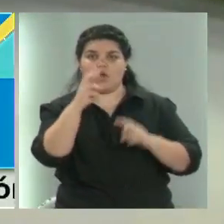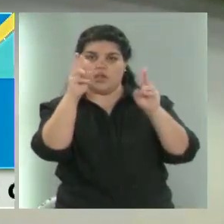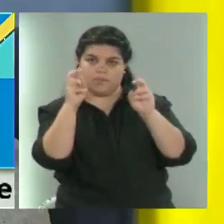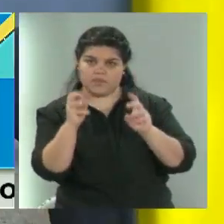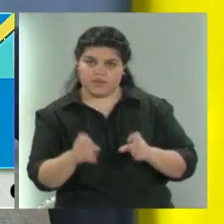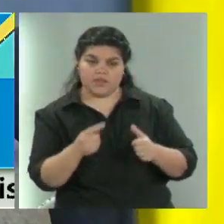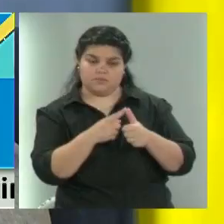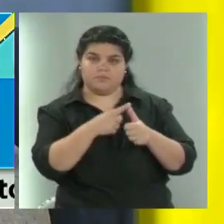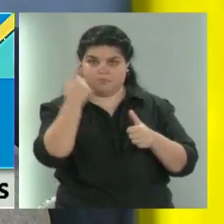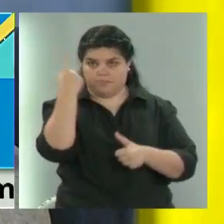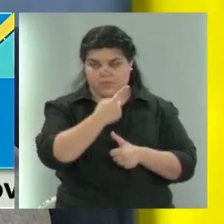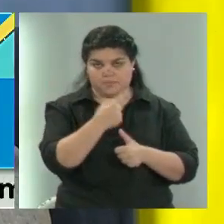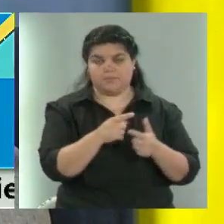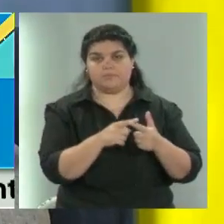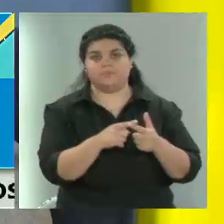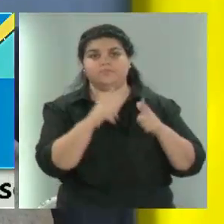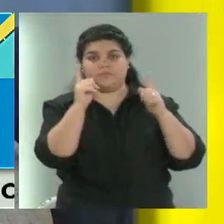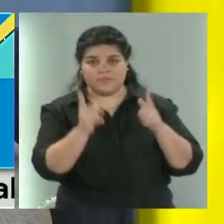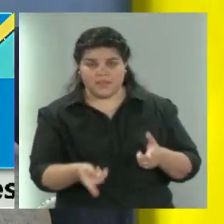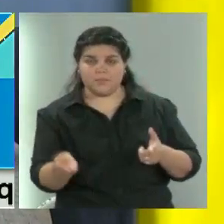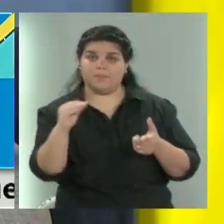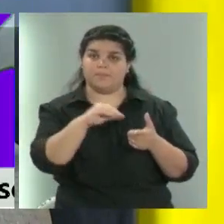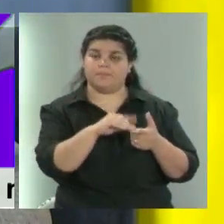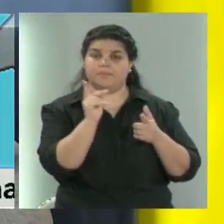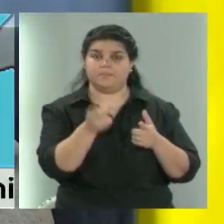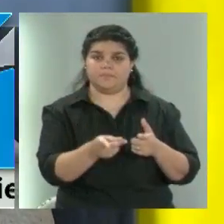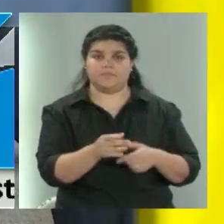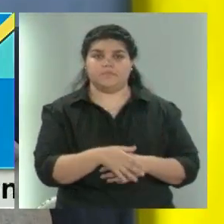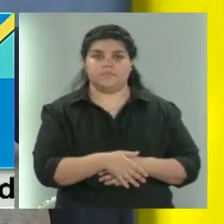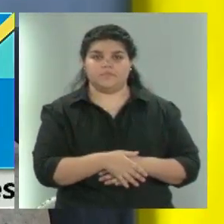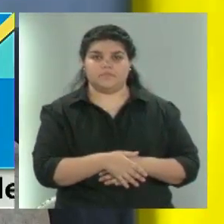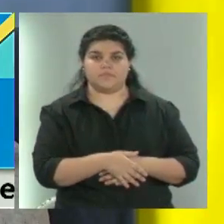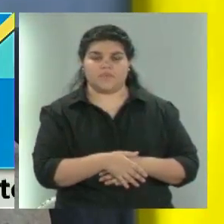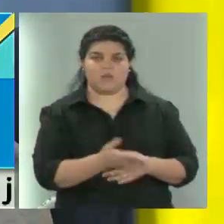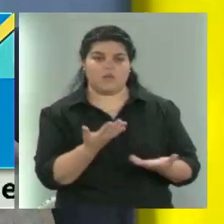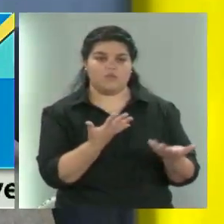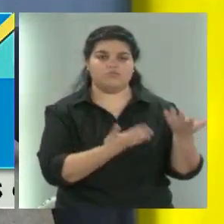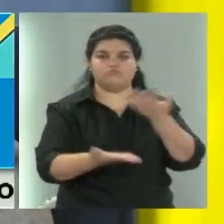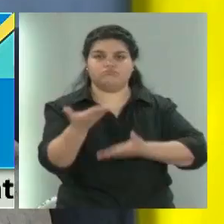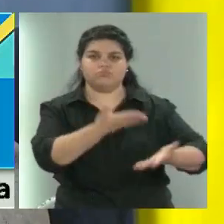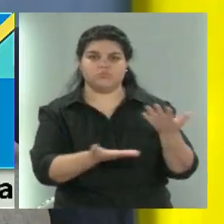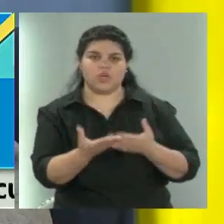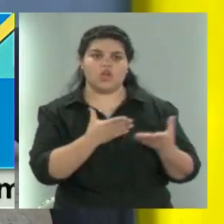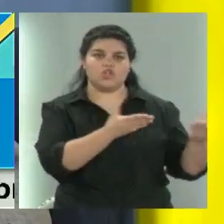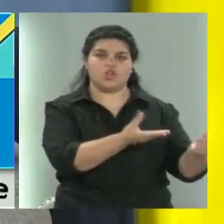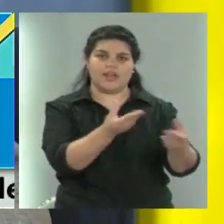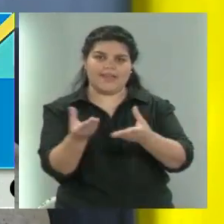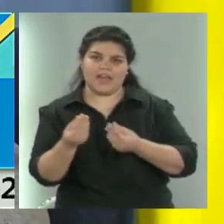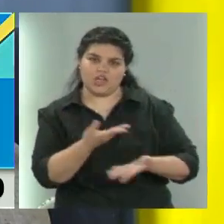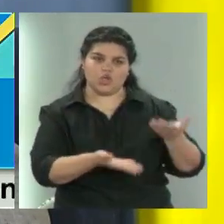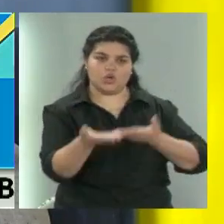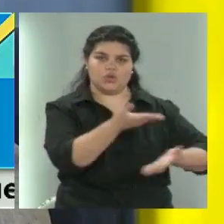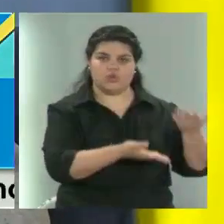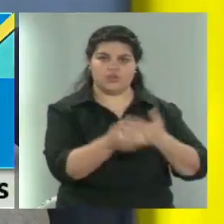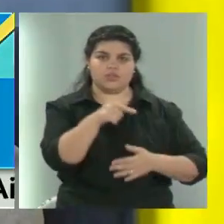muy importante. Y además hay una socialización y una solidarización entre ellos que también es muy